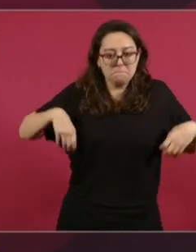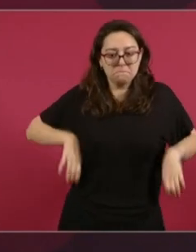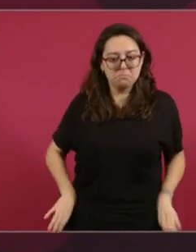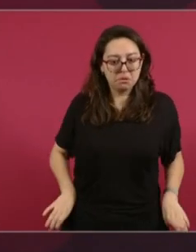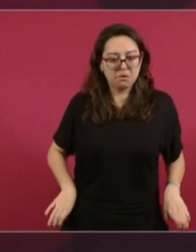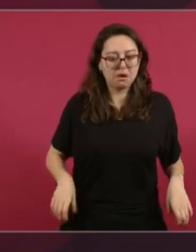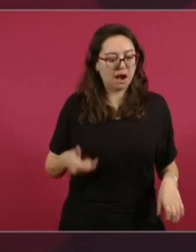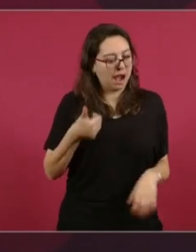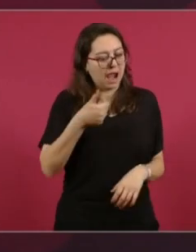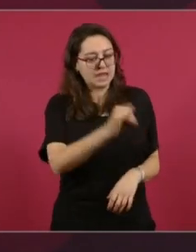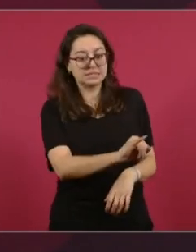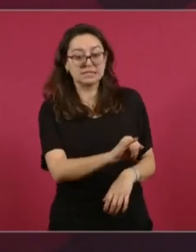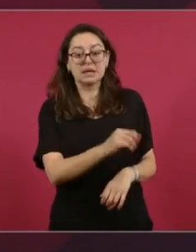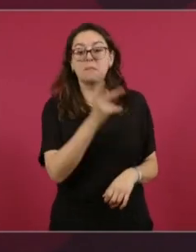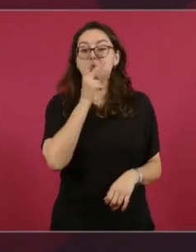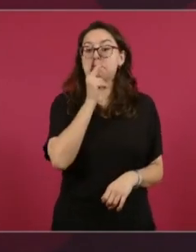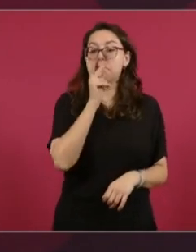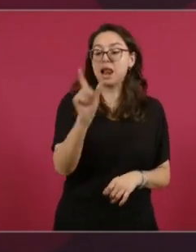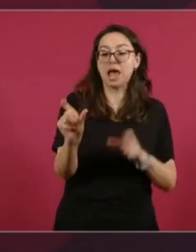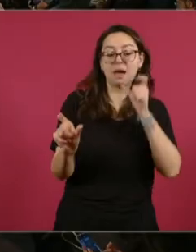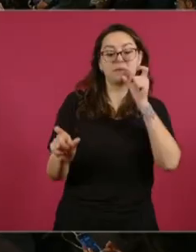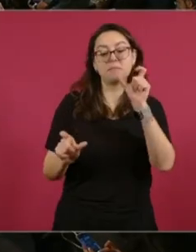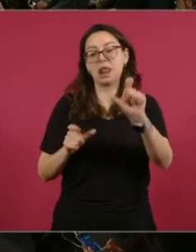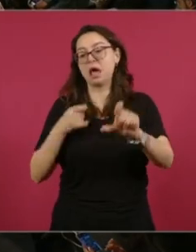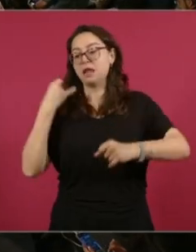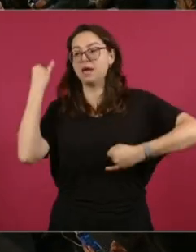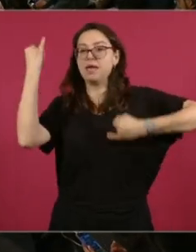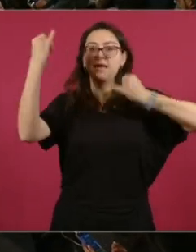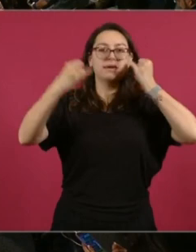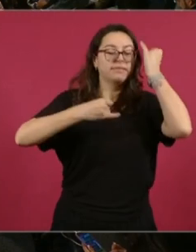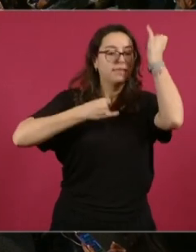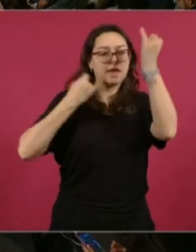Y con sofismas, mentiras,